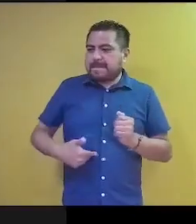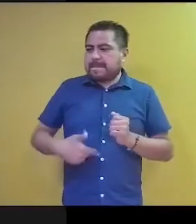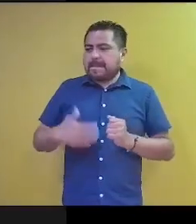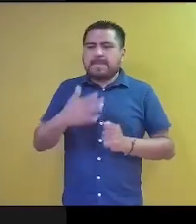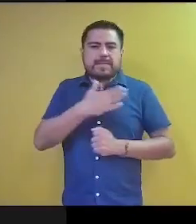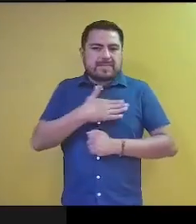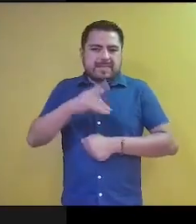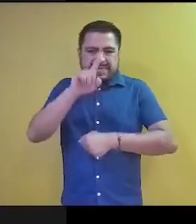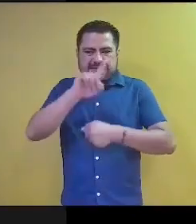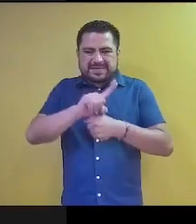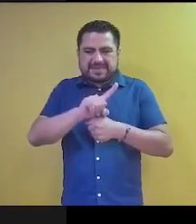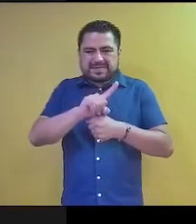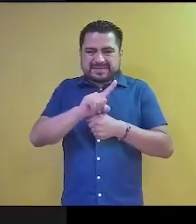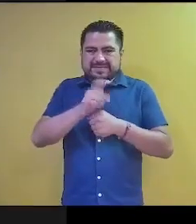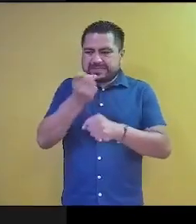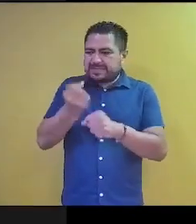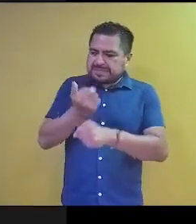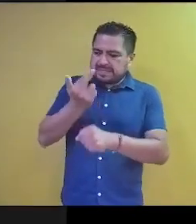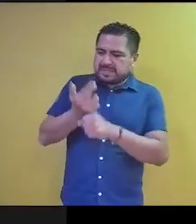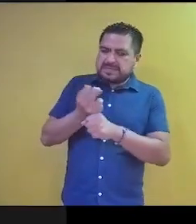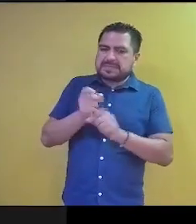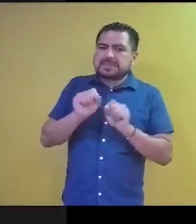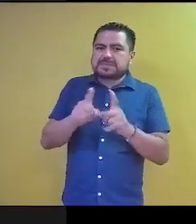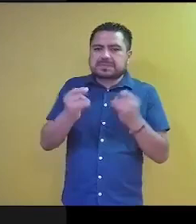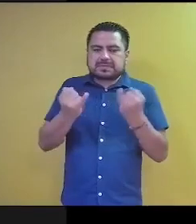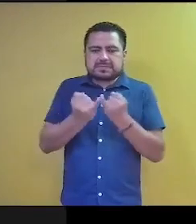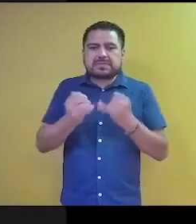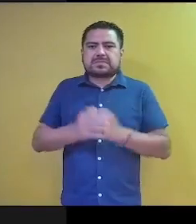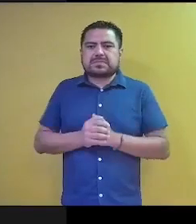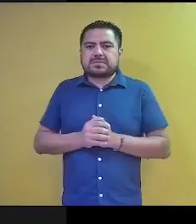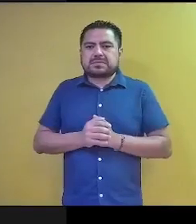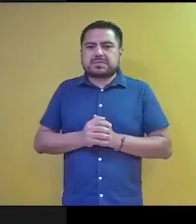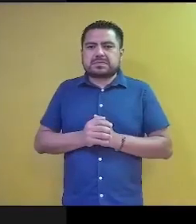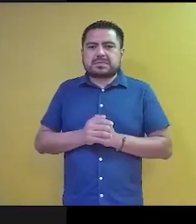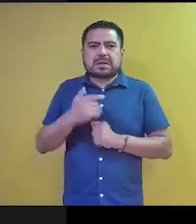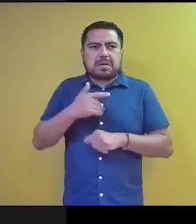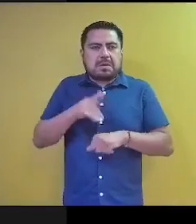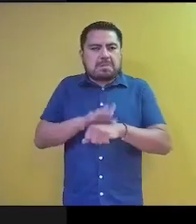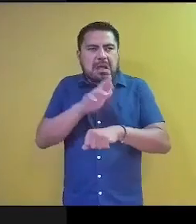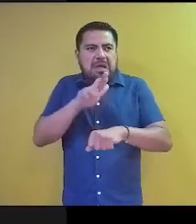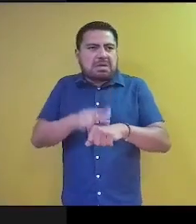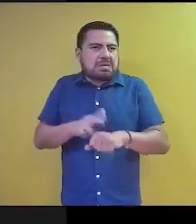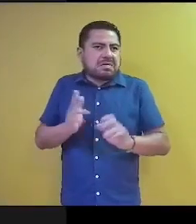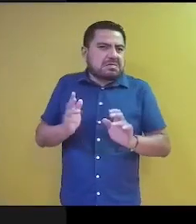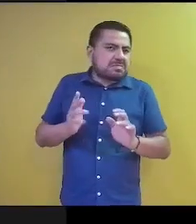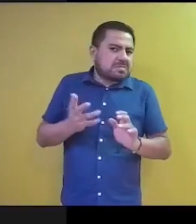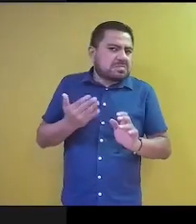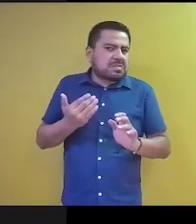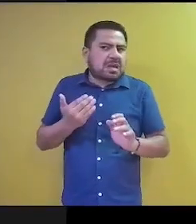buenos días, magistrada, secretario. No tengo mayor